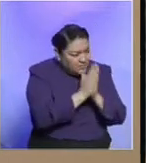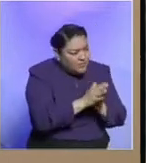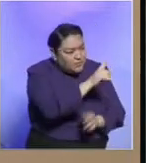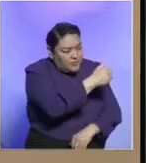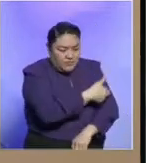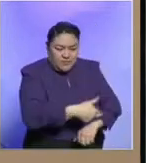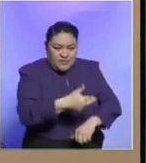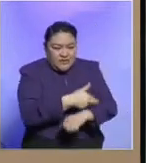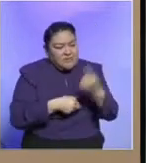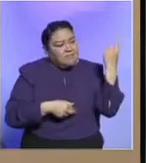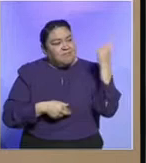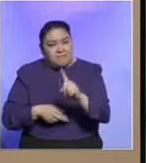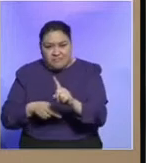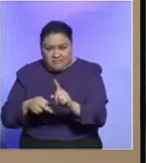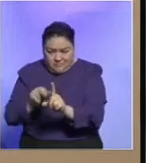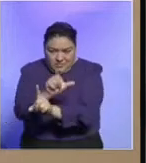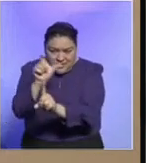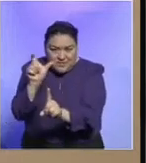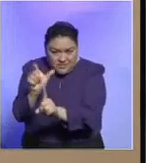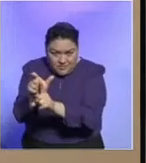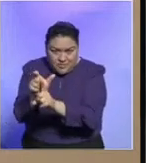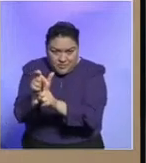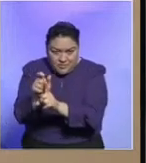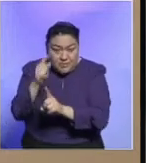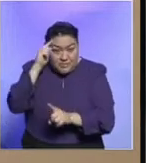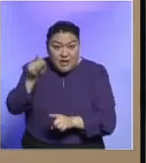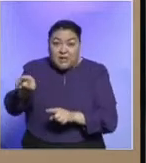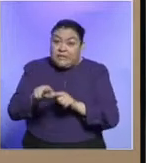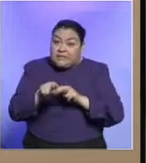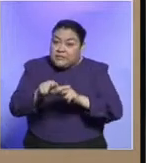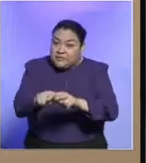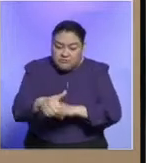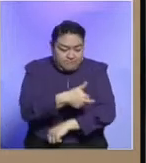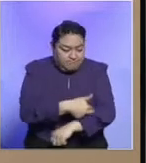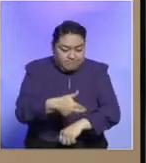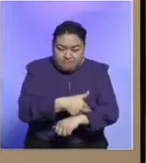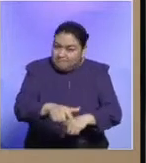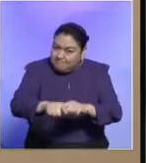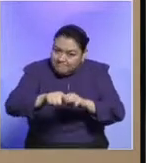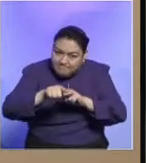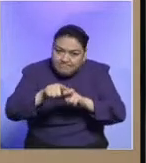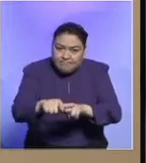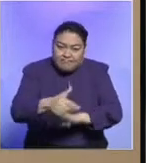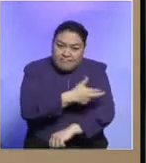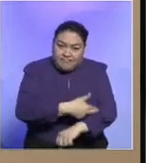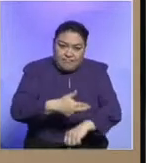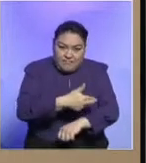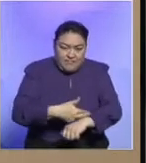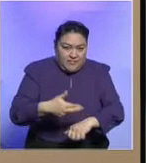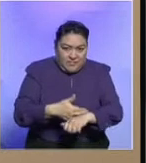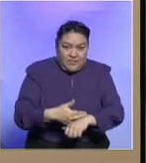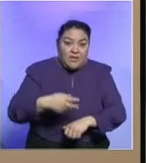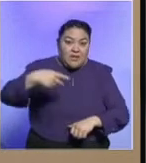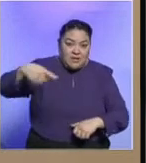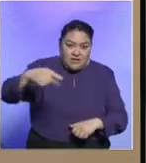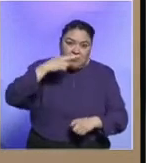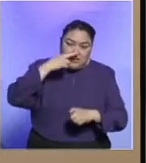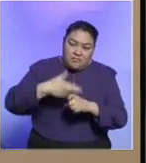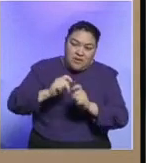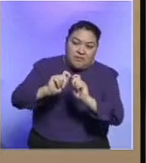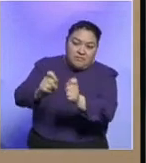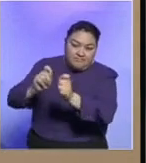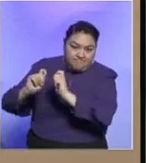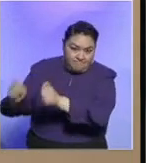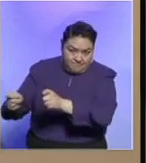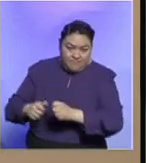medidas de protección provisional para garantizar el cumplimiento de las acciones a cargo de dichos